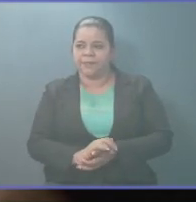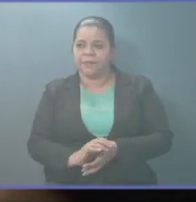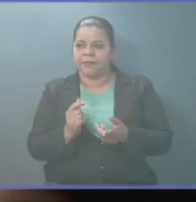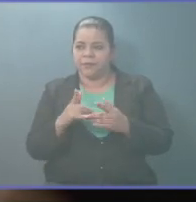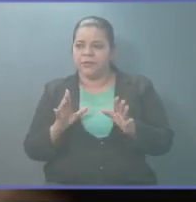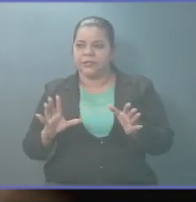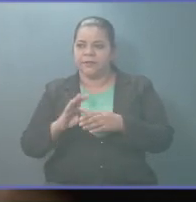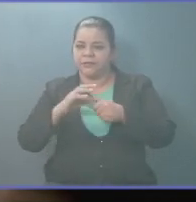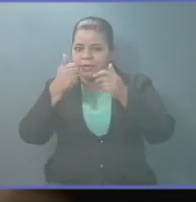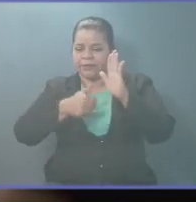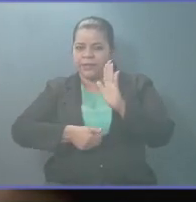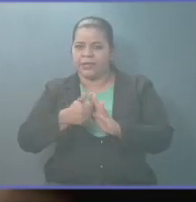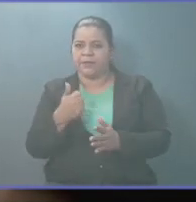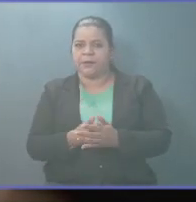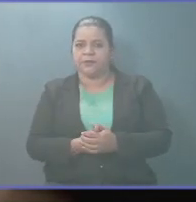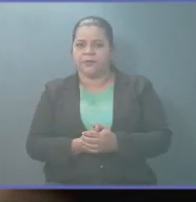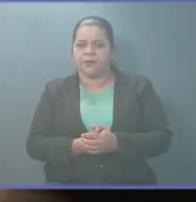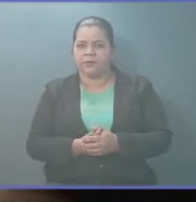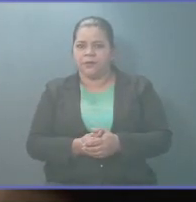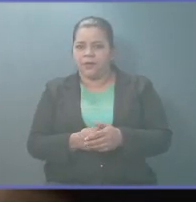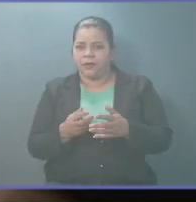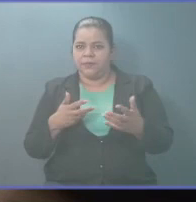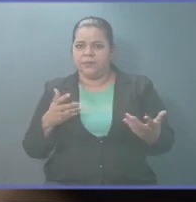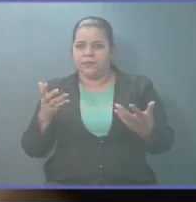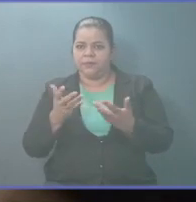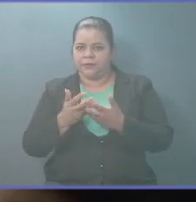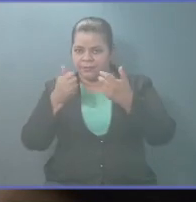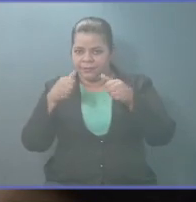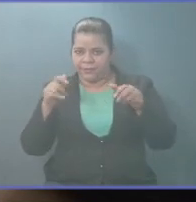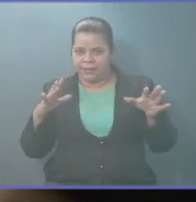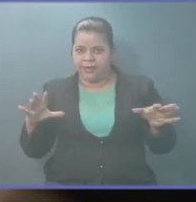Gracias, diputado. Diputada Romero.